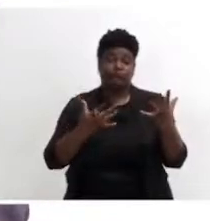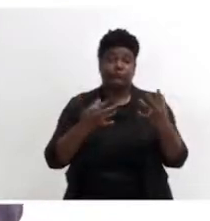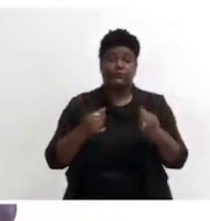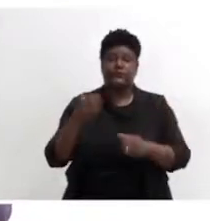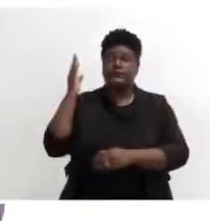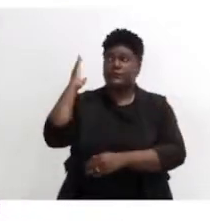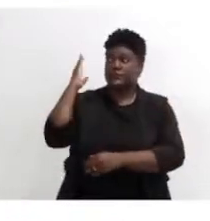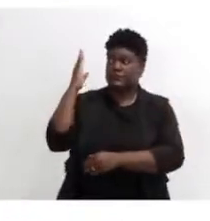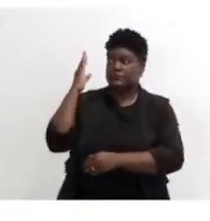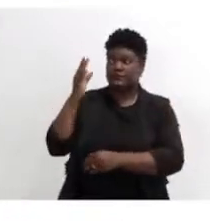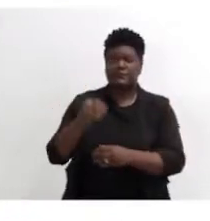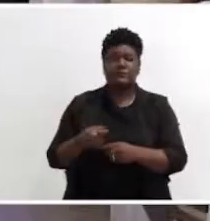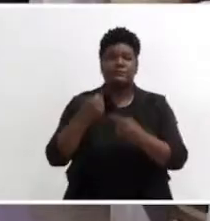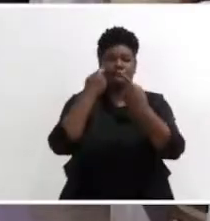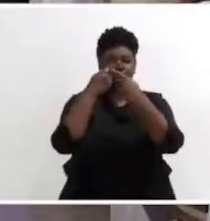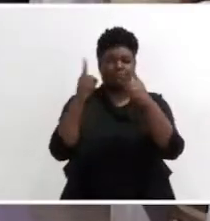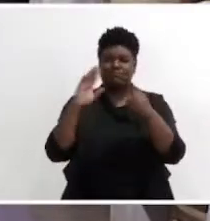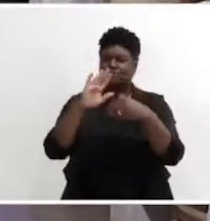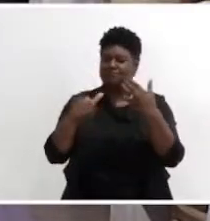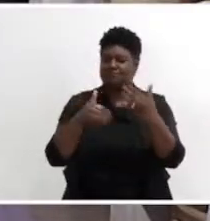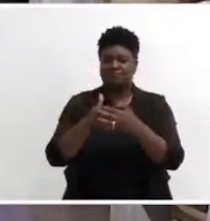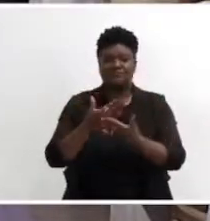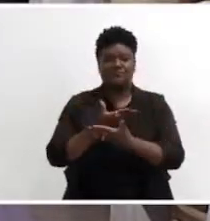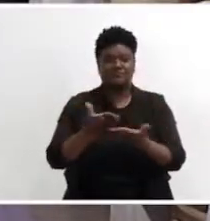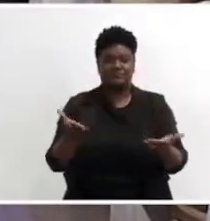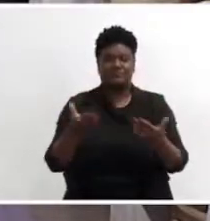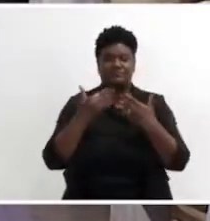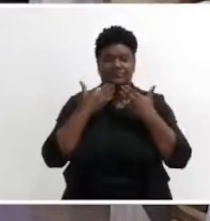mi compromiso como empresa. Gracias.